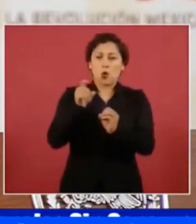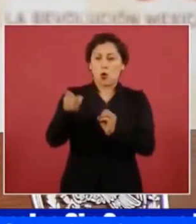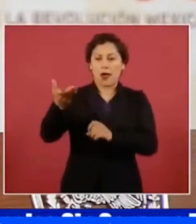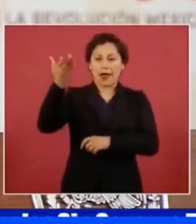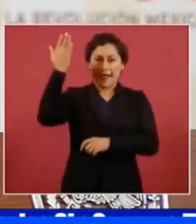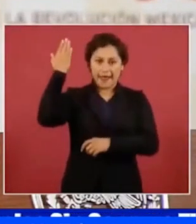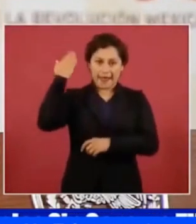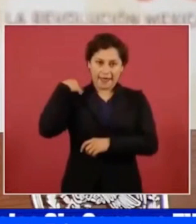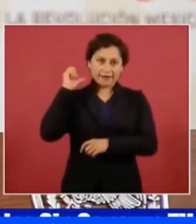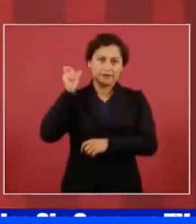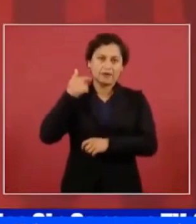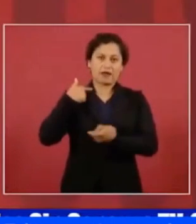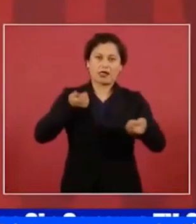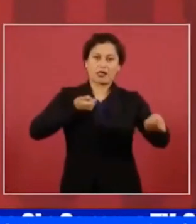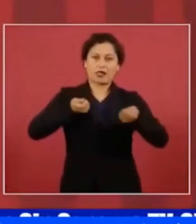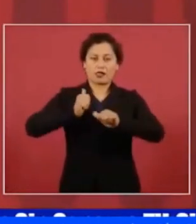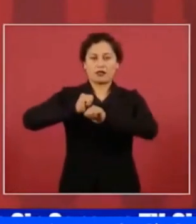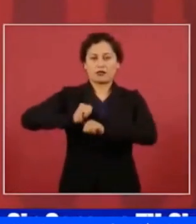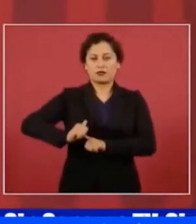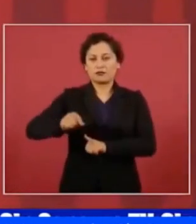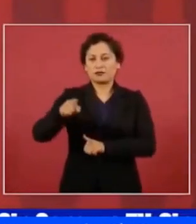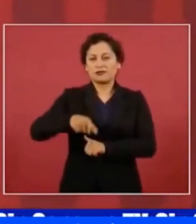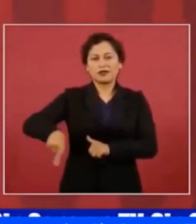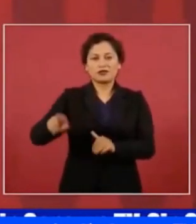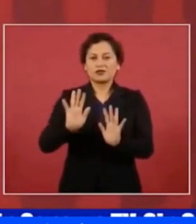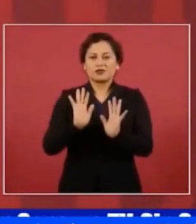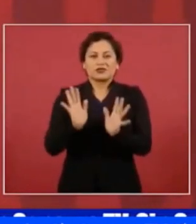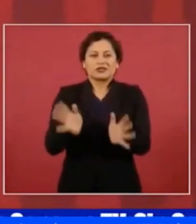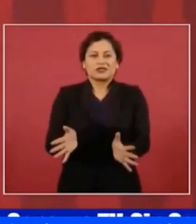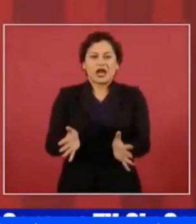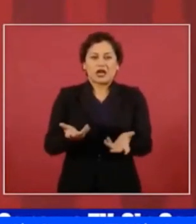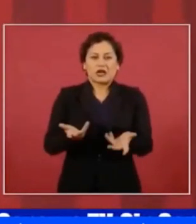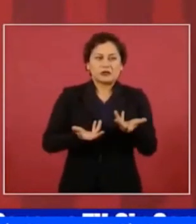Están muy desesperados